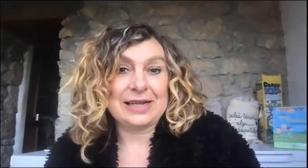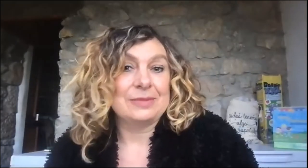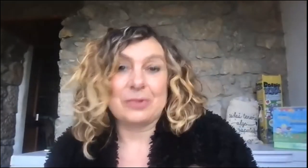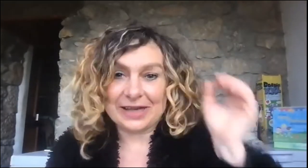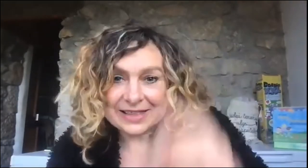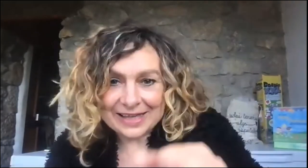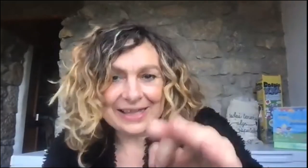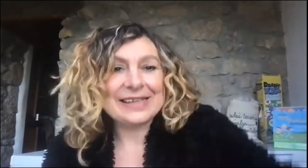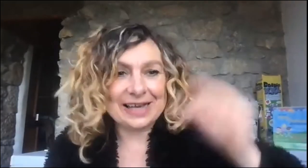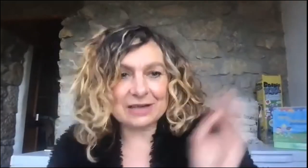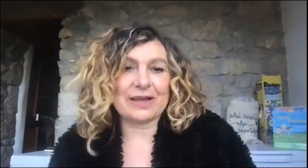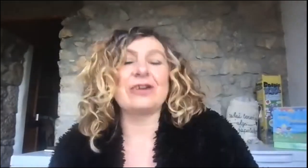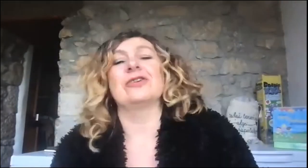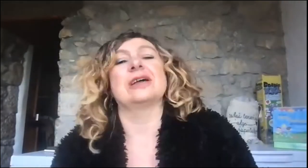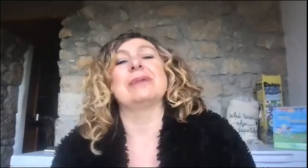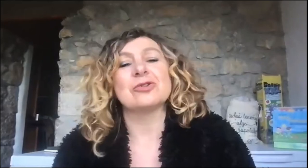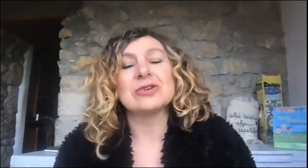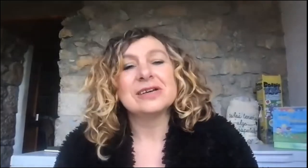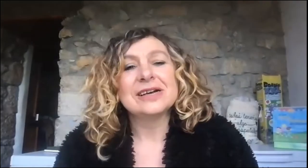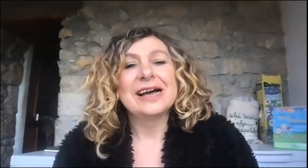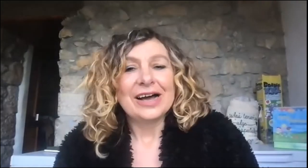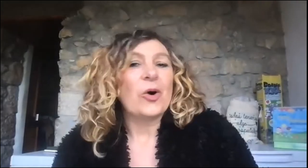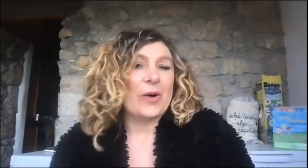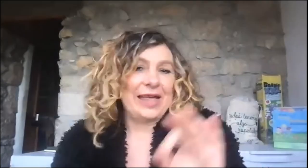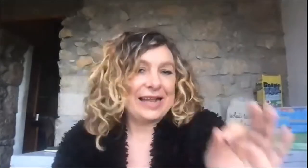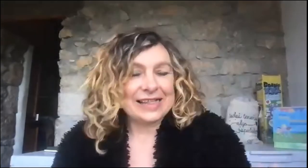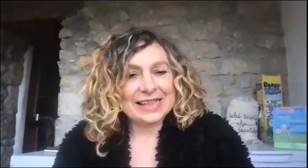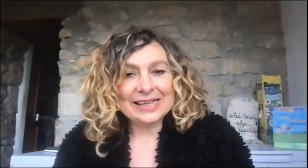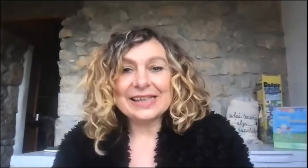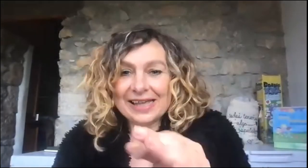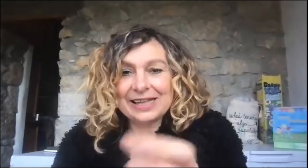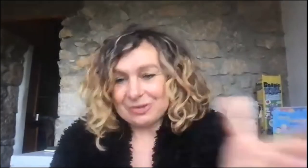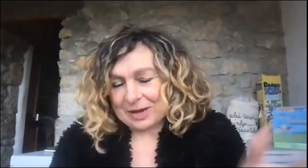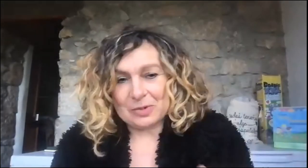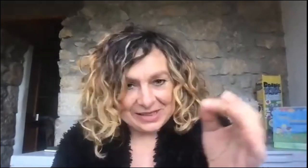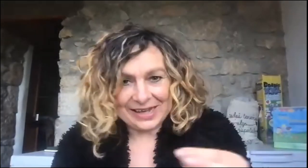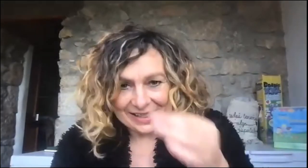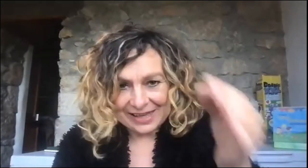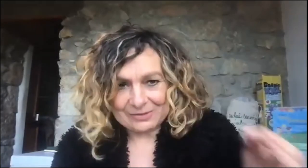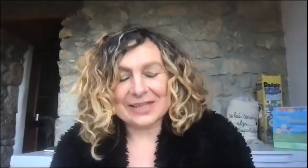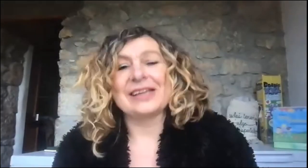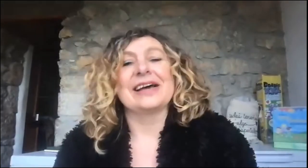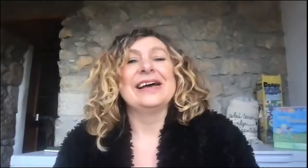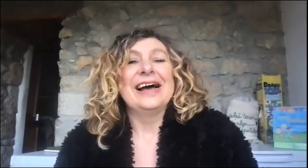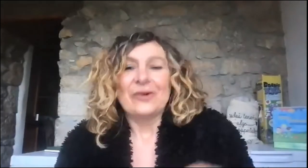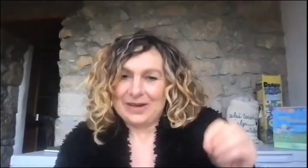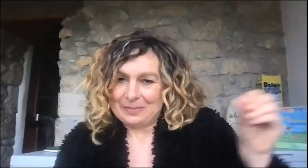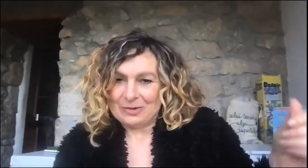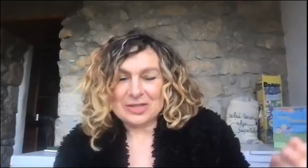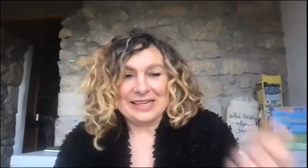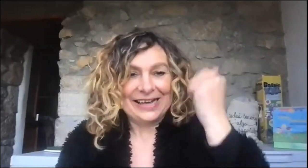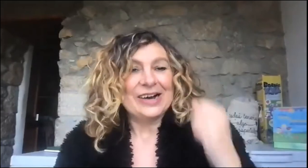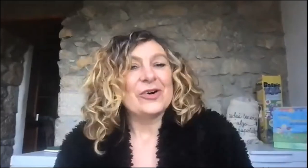¿Qué tiene? Porque es que ya se fijaron en los zapatos. O en el detalle de eso, la plumita que está en una esquina, o